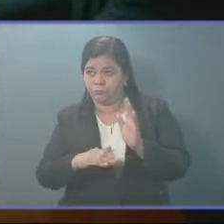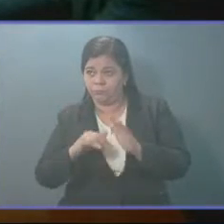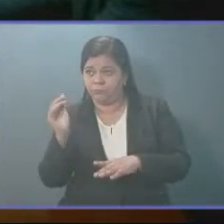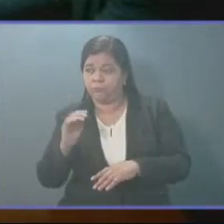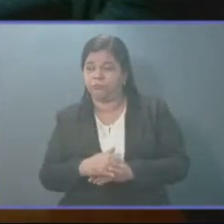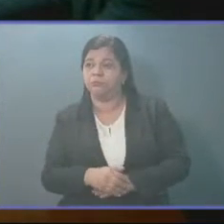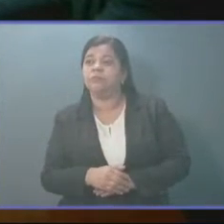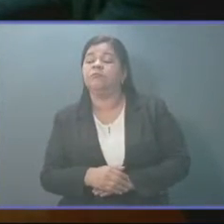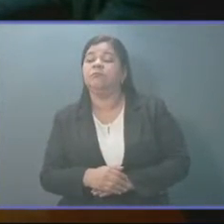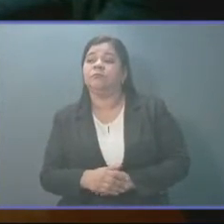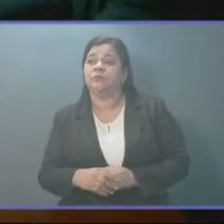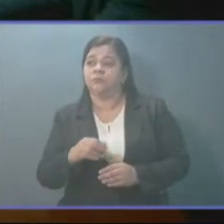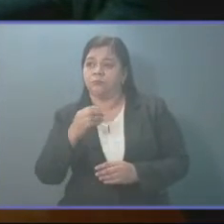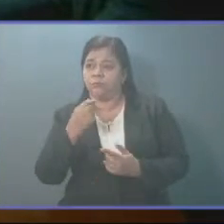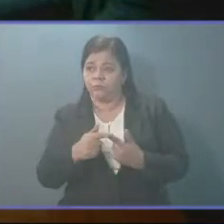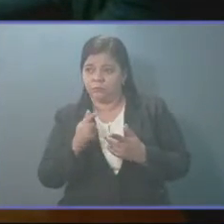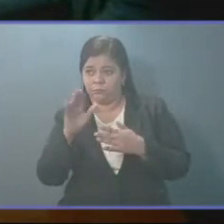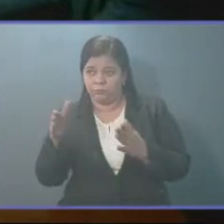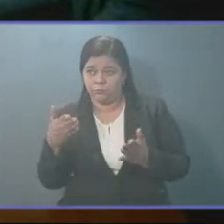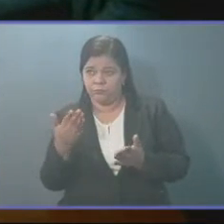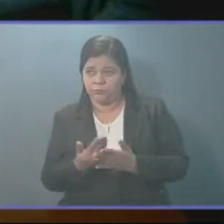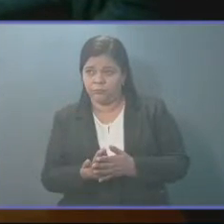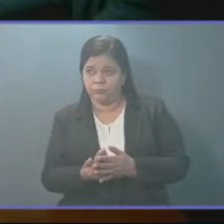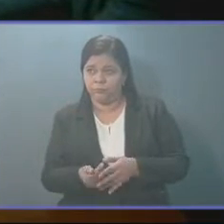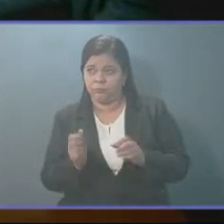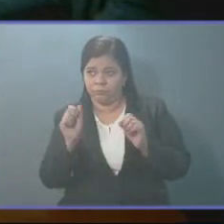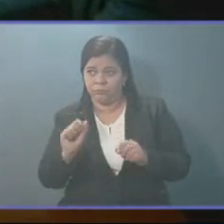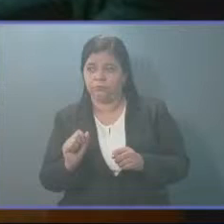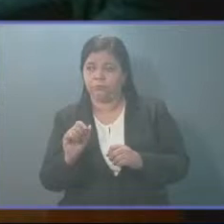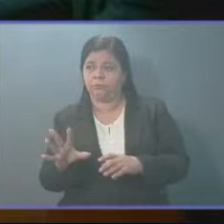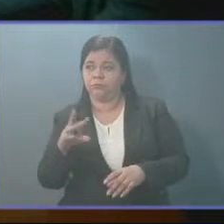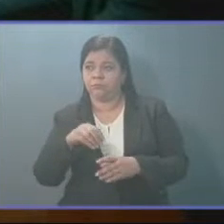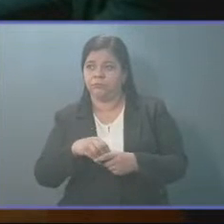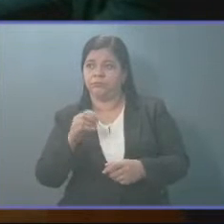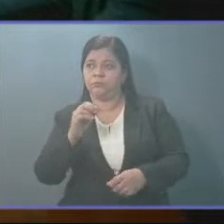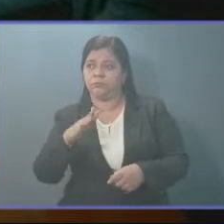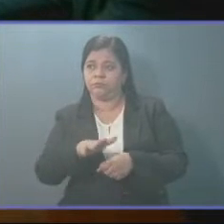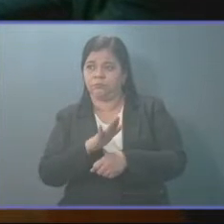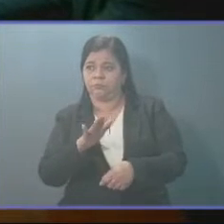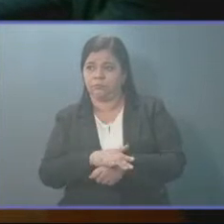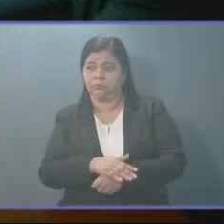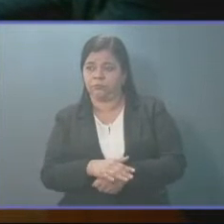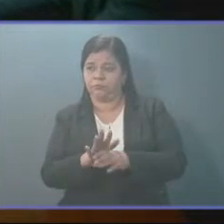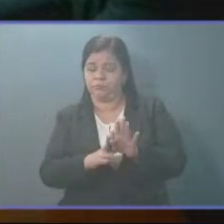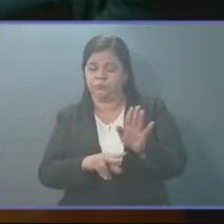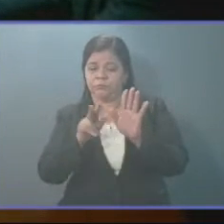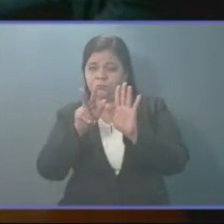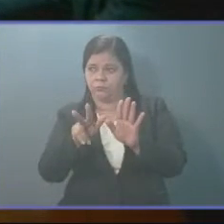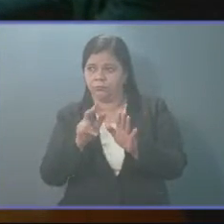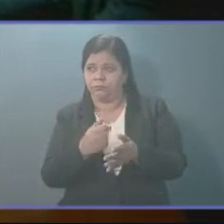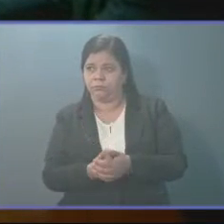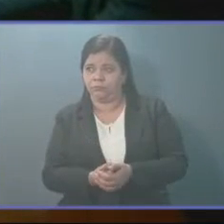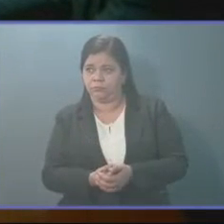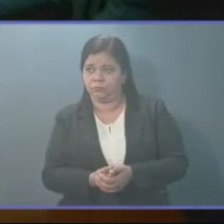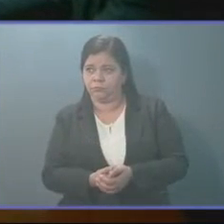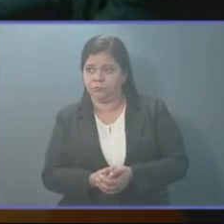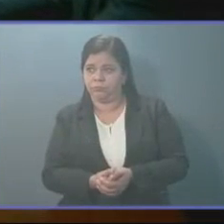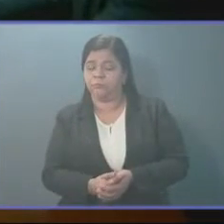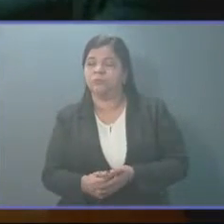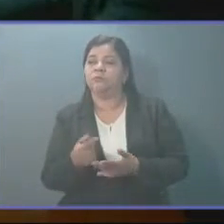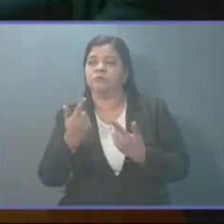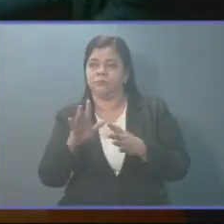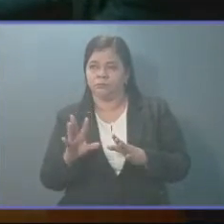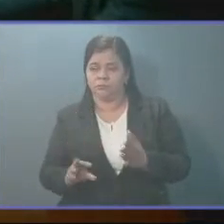al trabajador. La norma que se adopte debe aplicarse en su integridad. 18, primacía de la realidad. El juez